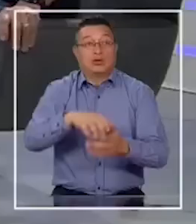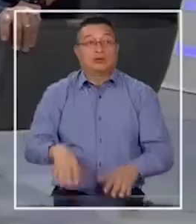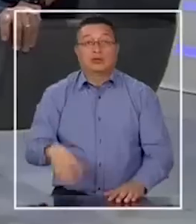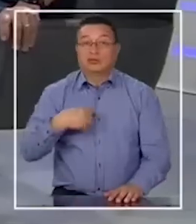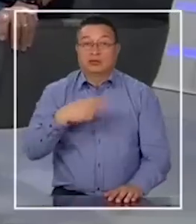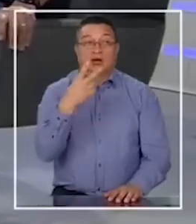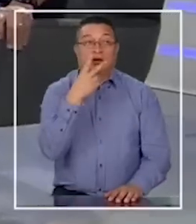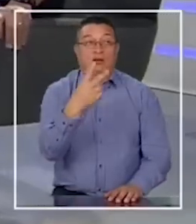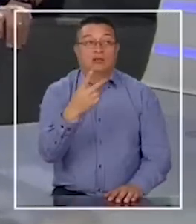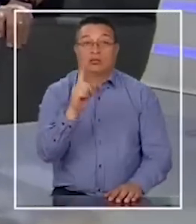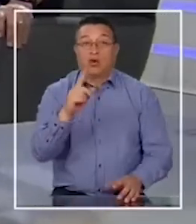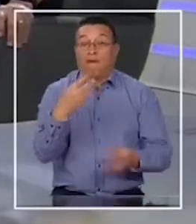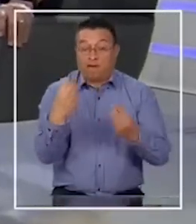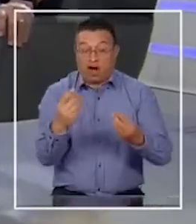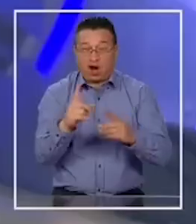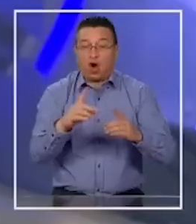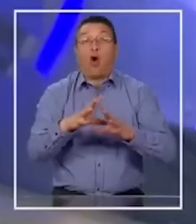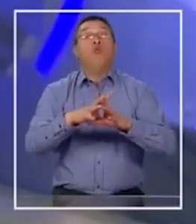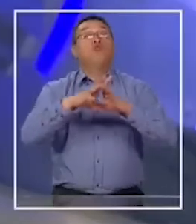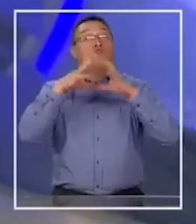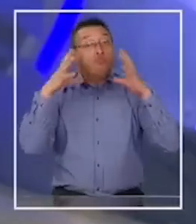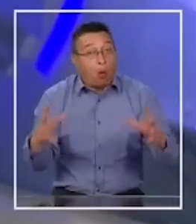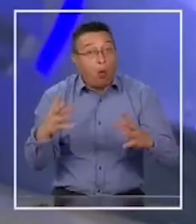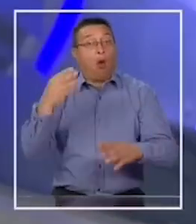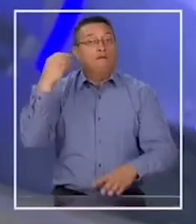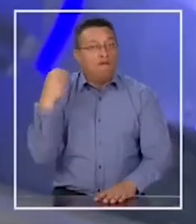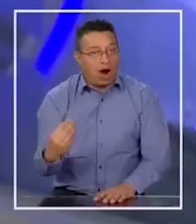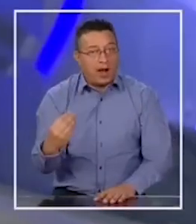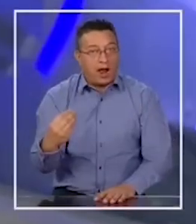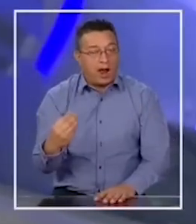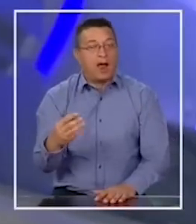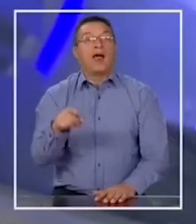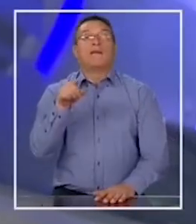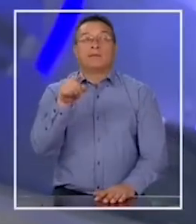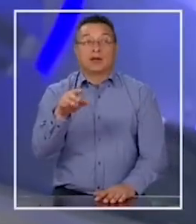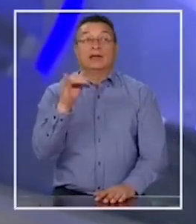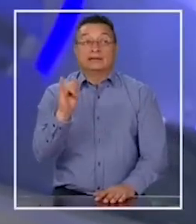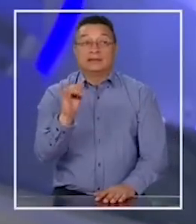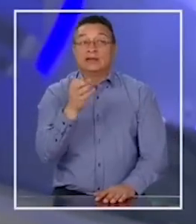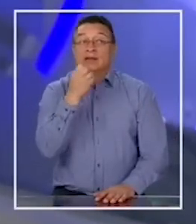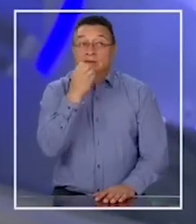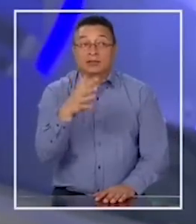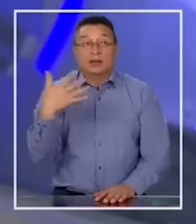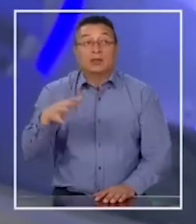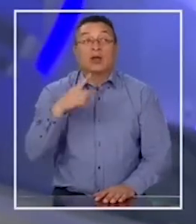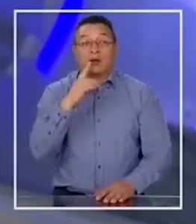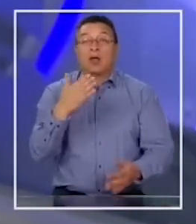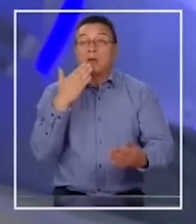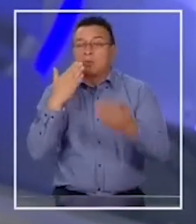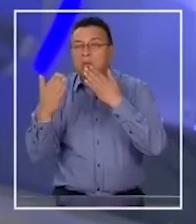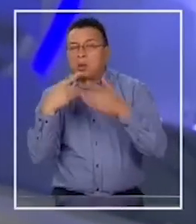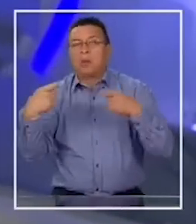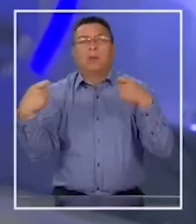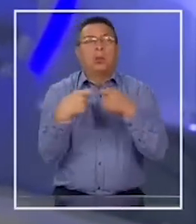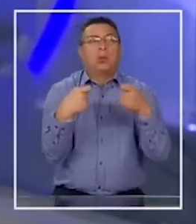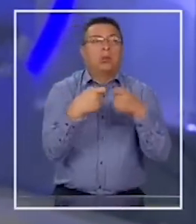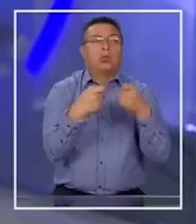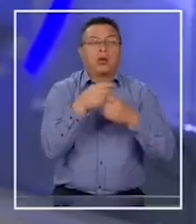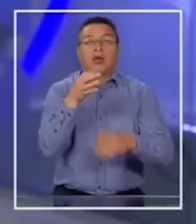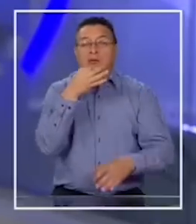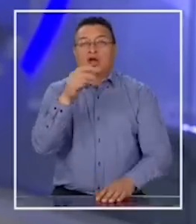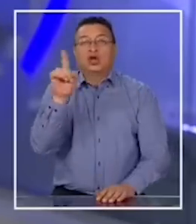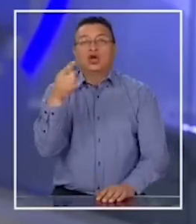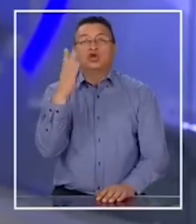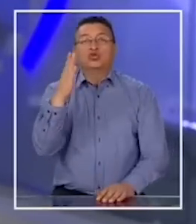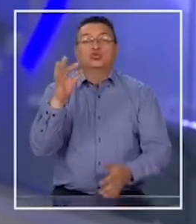me parece un extraordinaria herramienta lo que sé que es y por eso era tan inútil esta discusión que trató de instalar